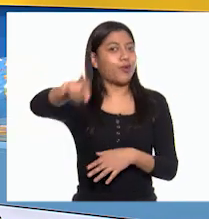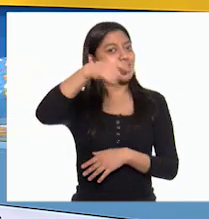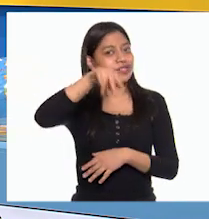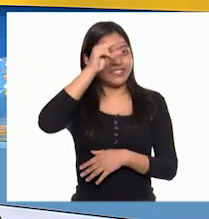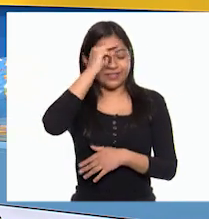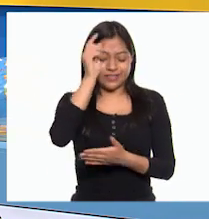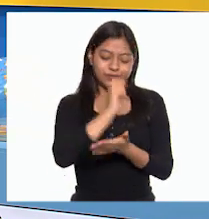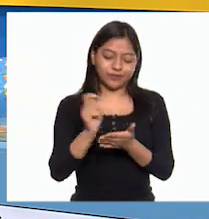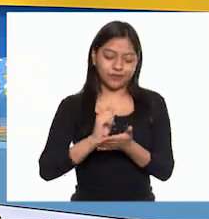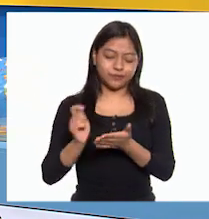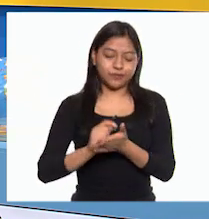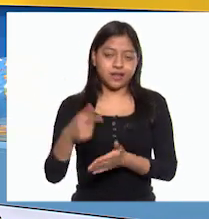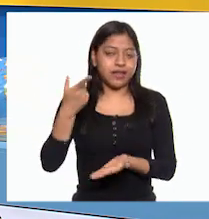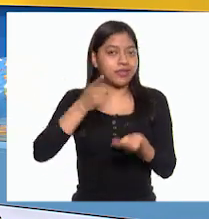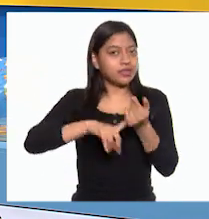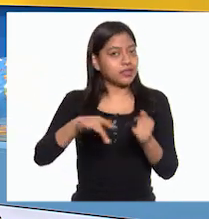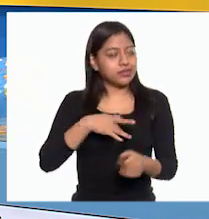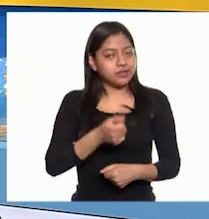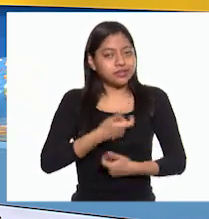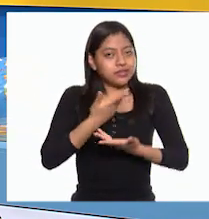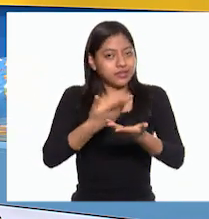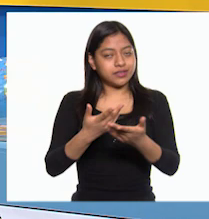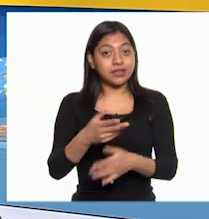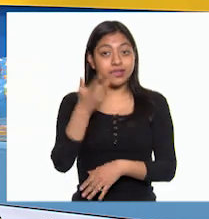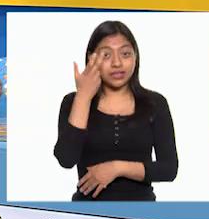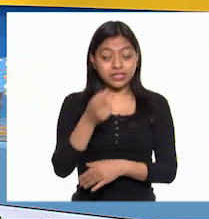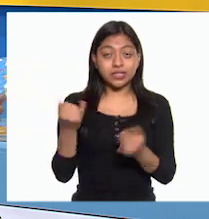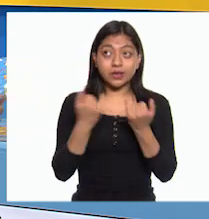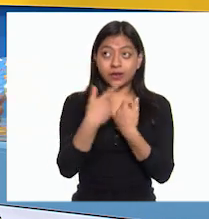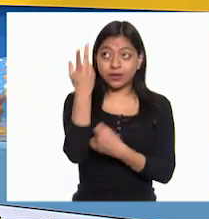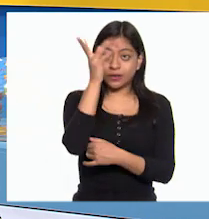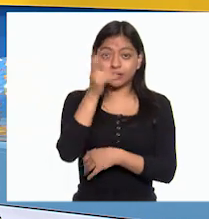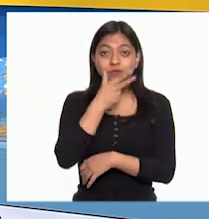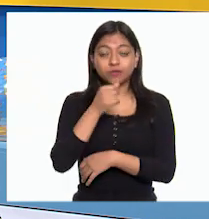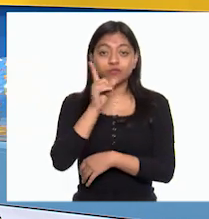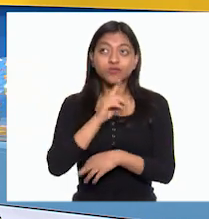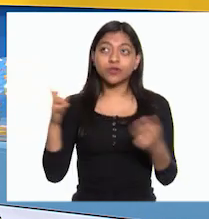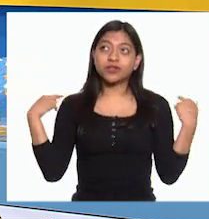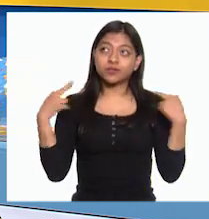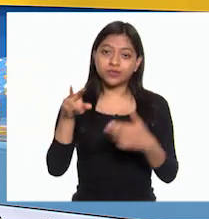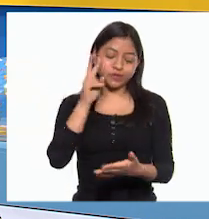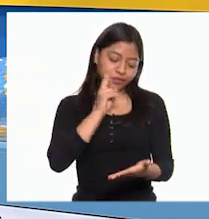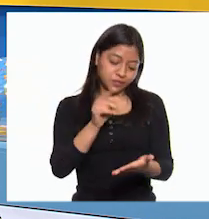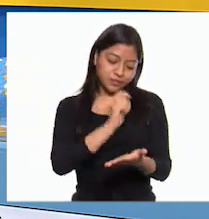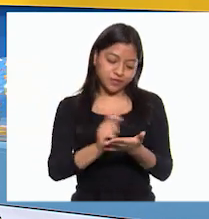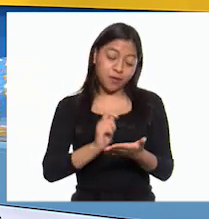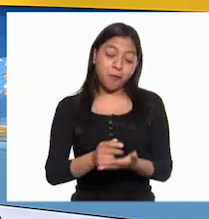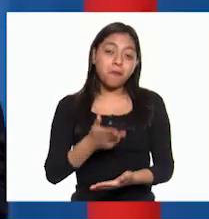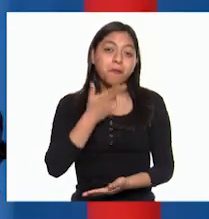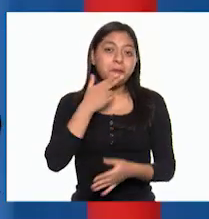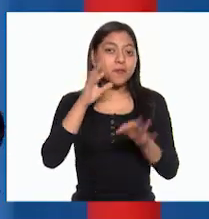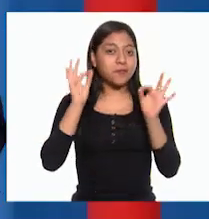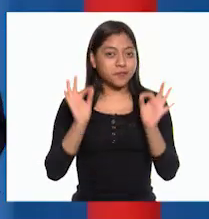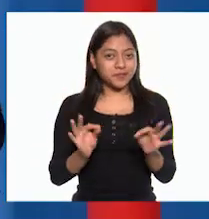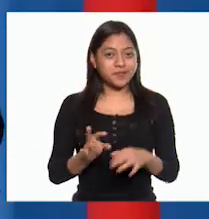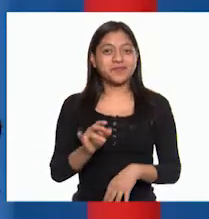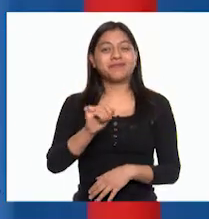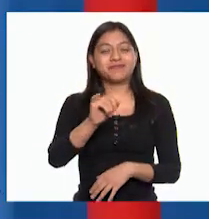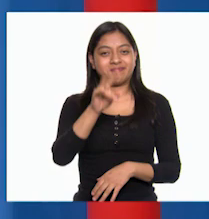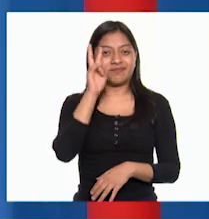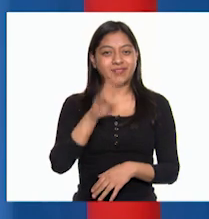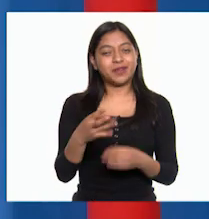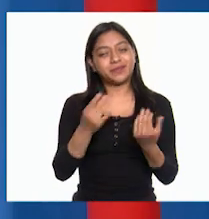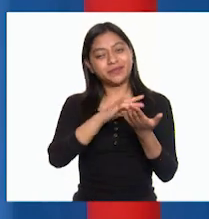creativas, profundas, personales y de que sus maestras y maestros sabrán valorar su esfuerzo. Seguro que sí, Gaby,